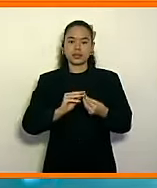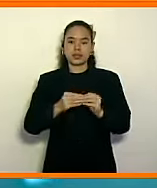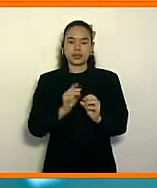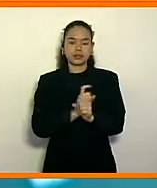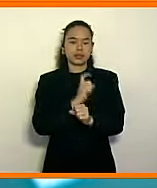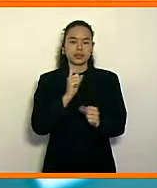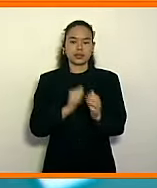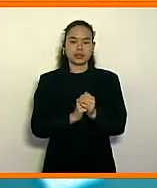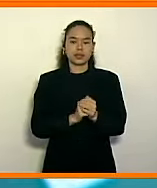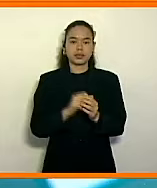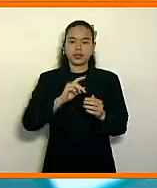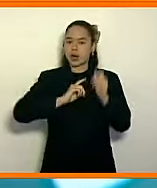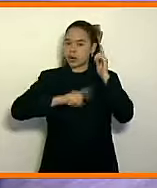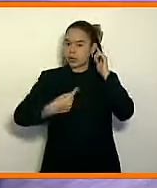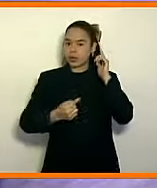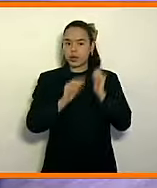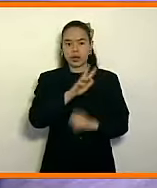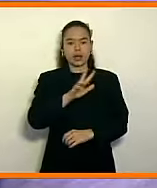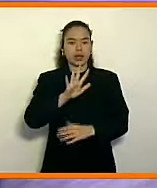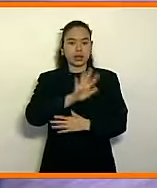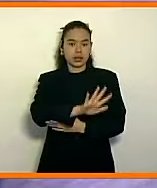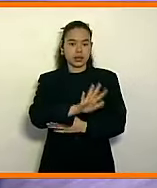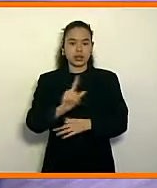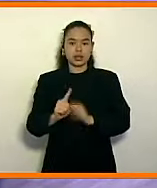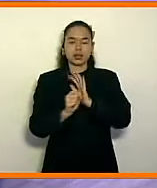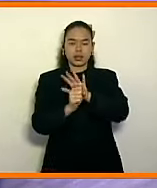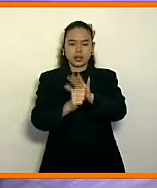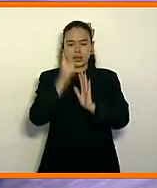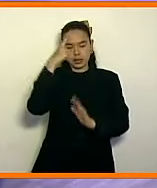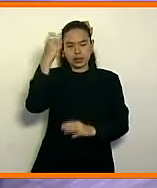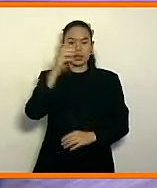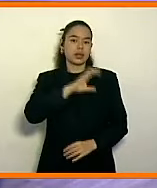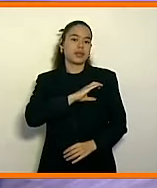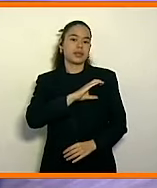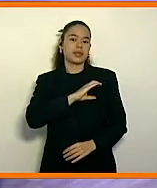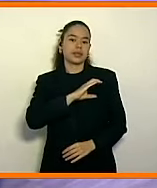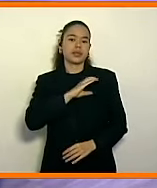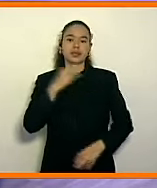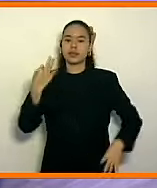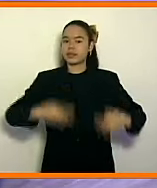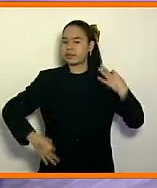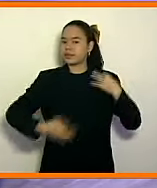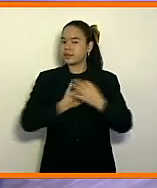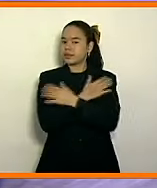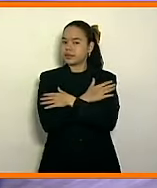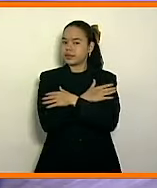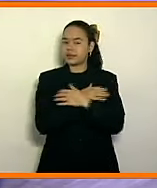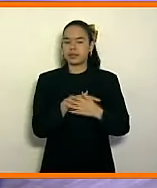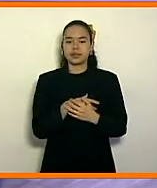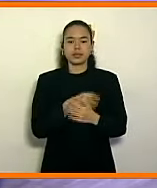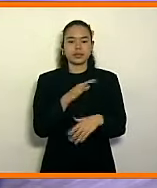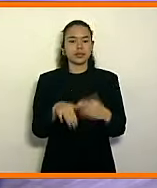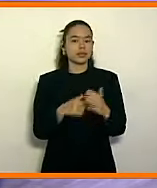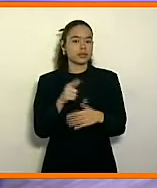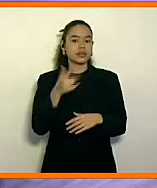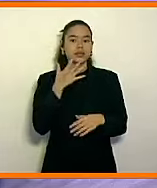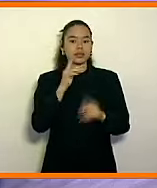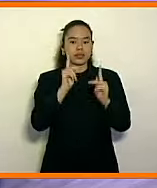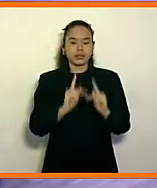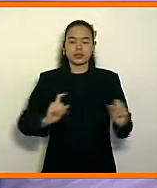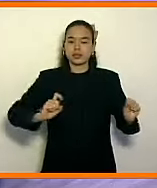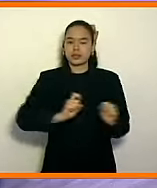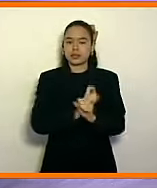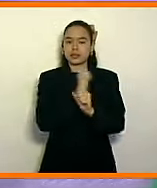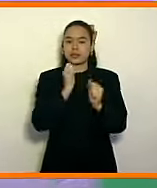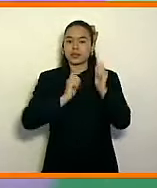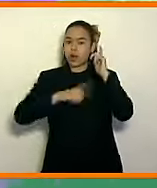número favorecido en diario es el 51 con su símbolo de sueños policía. Muchas felicidades. Si fuiste un afortunado